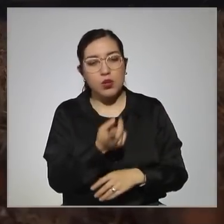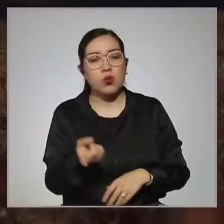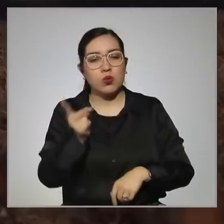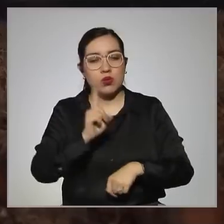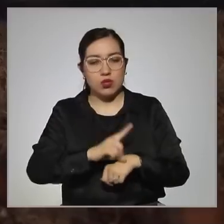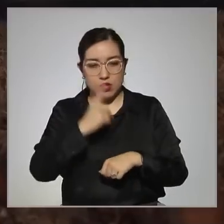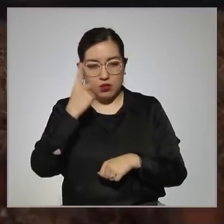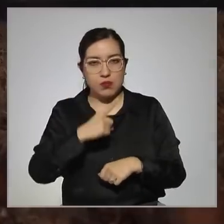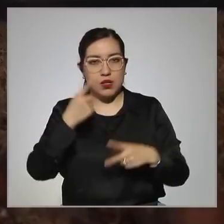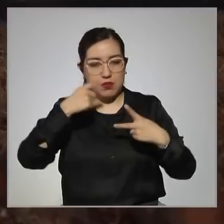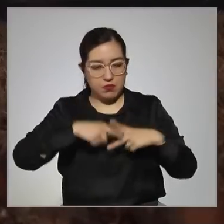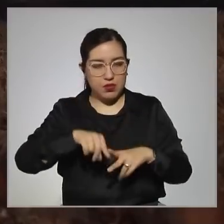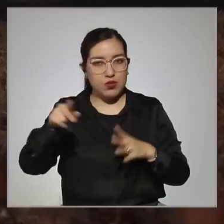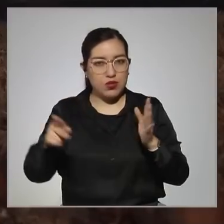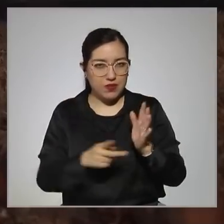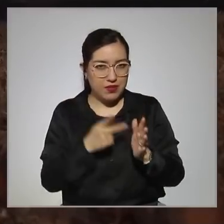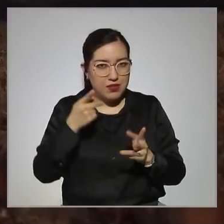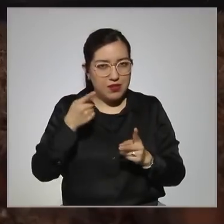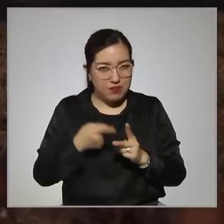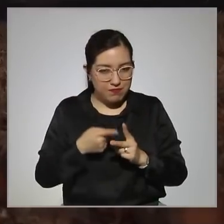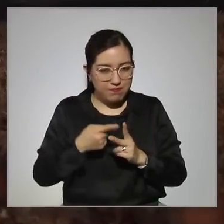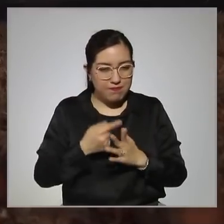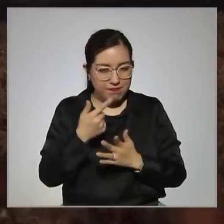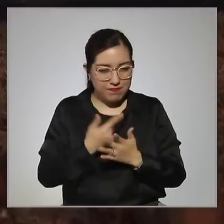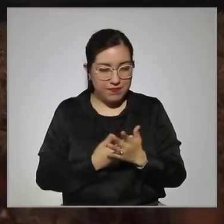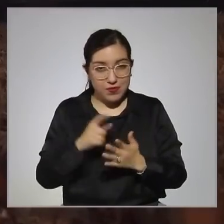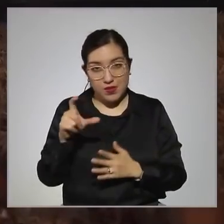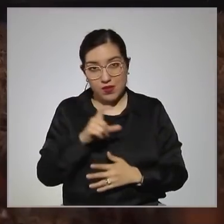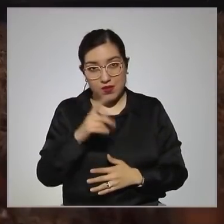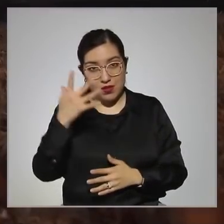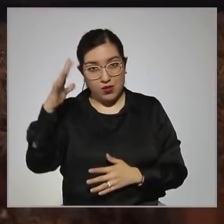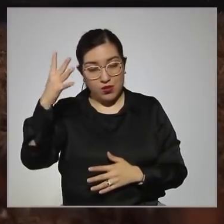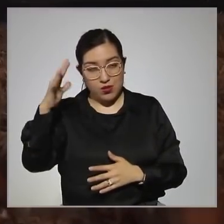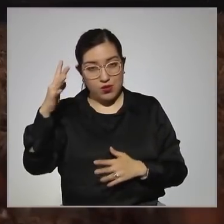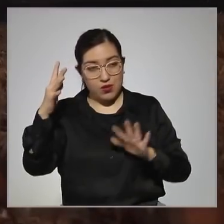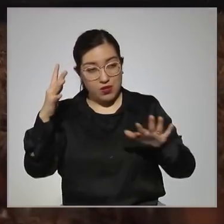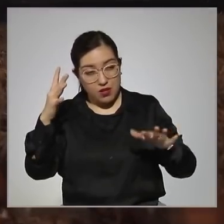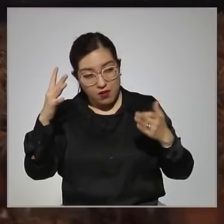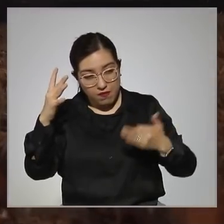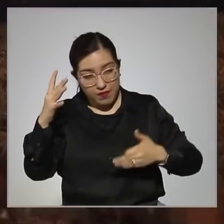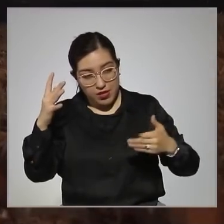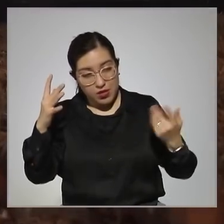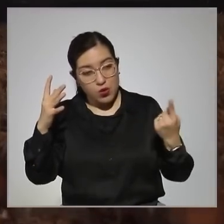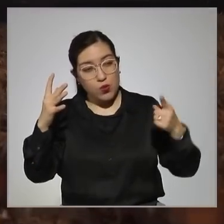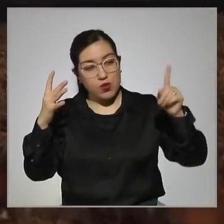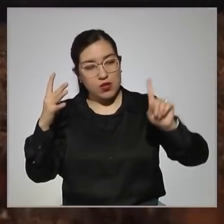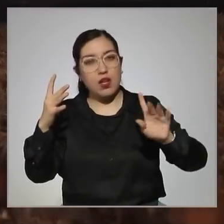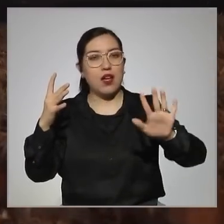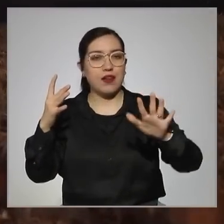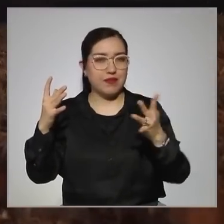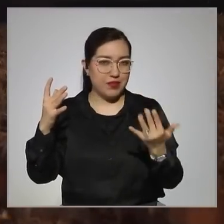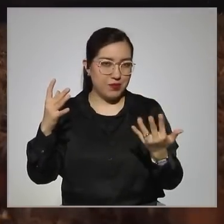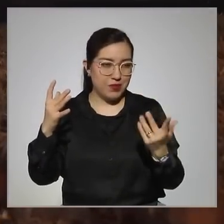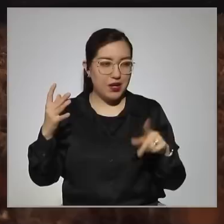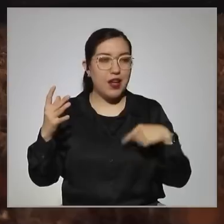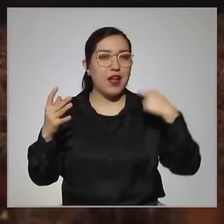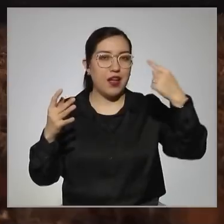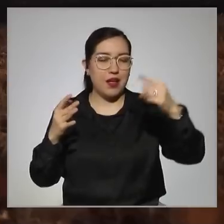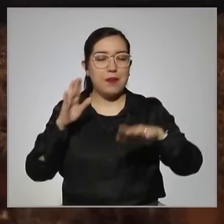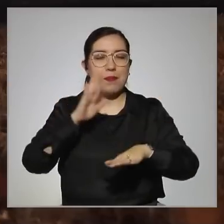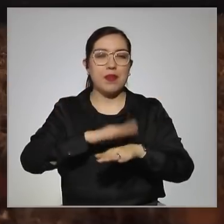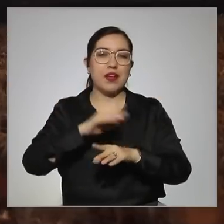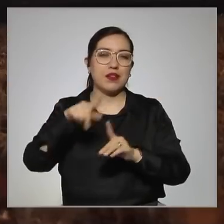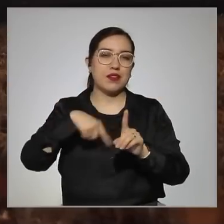la cuenta. O sea, cuando el sol, digamos, aún faltaba un día, esperaban al siguiente y salía